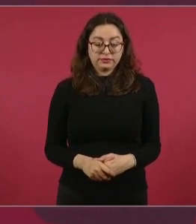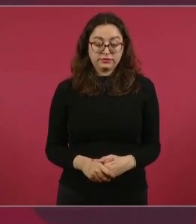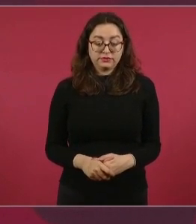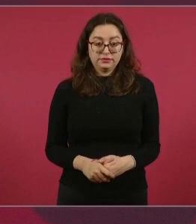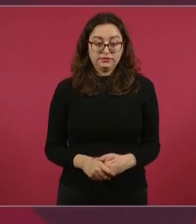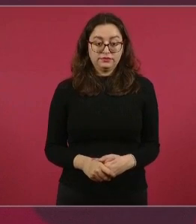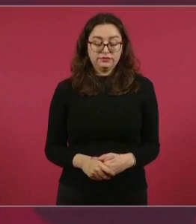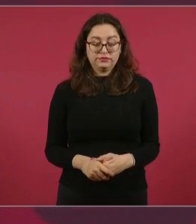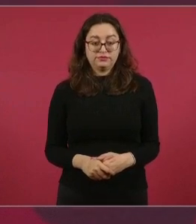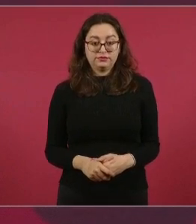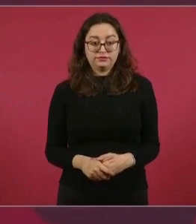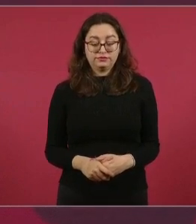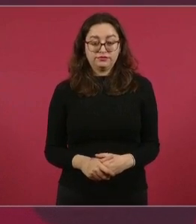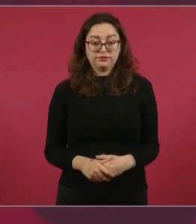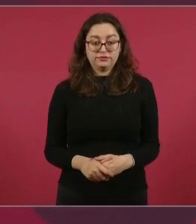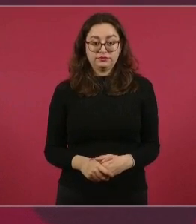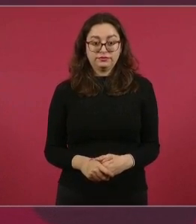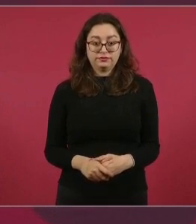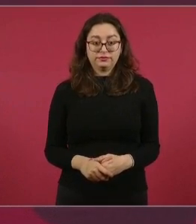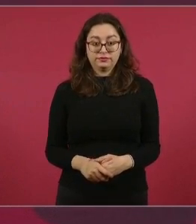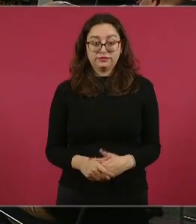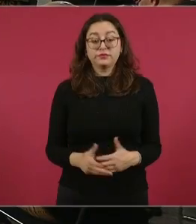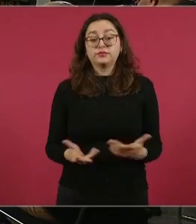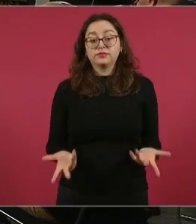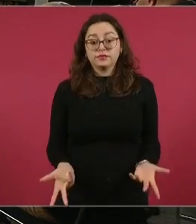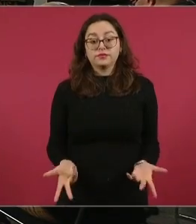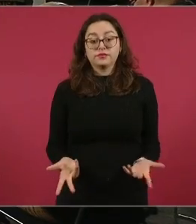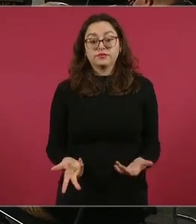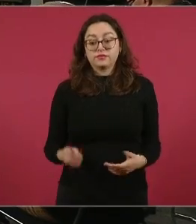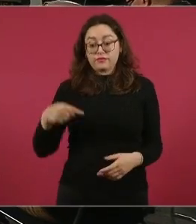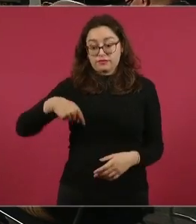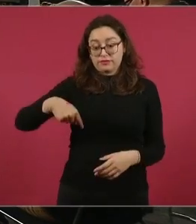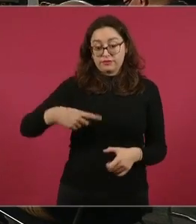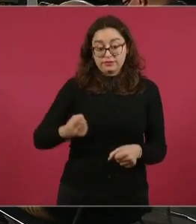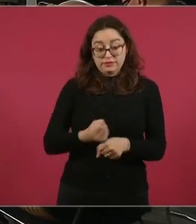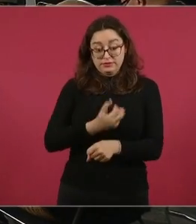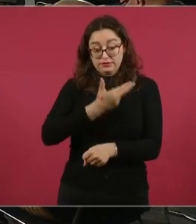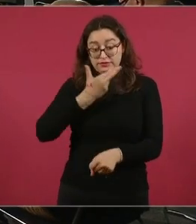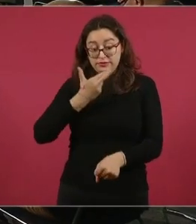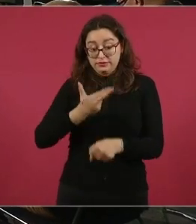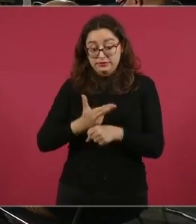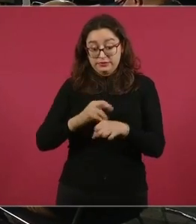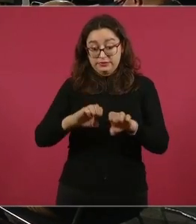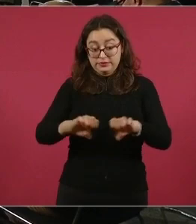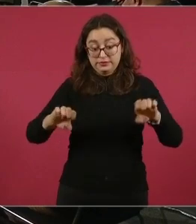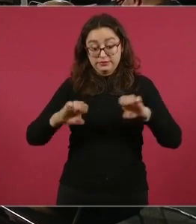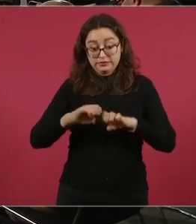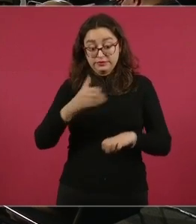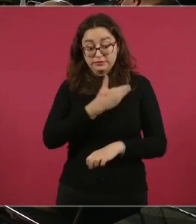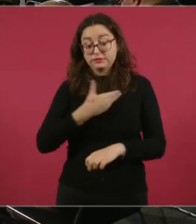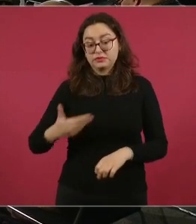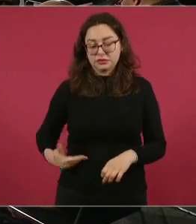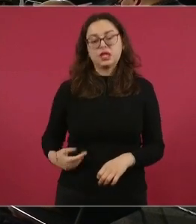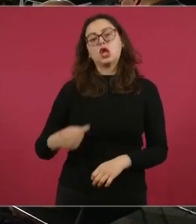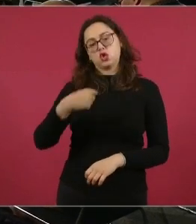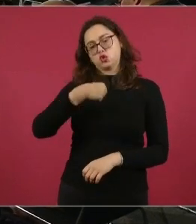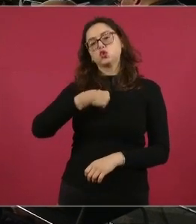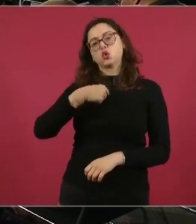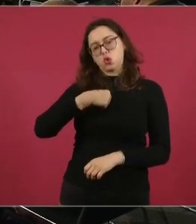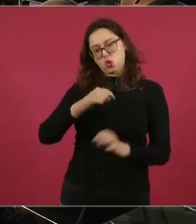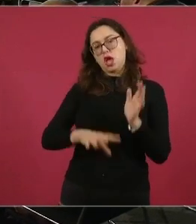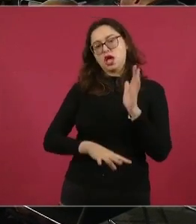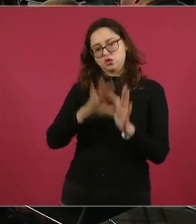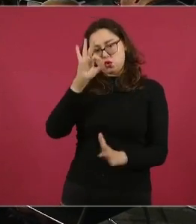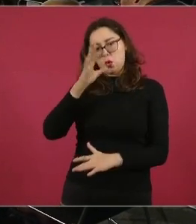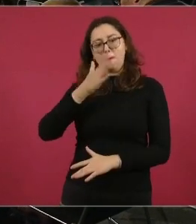o para decidir sobre los secretarios, es una facultad del titular del Ejecutivo,